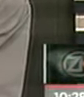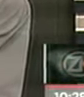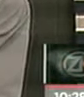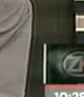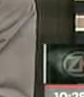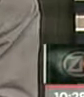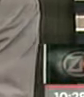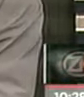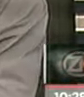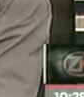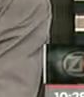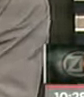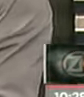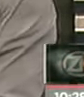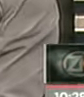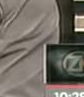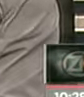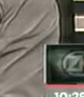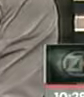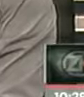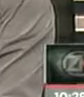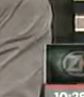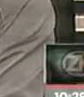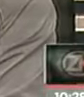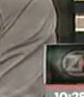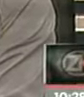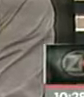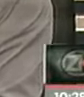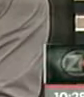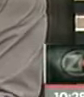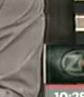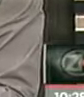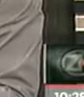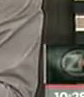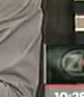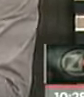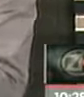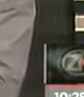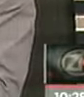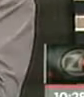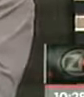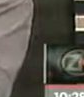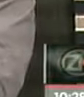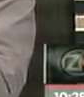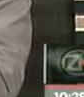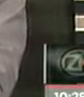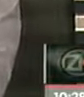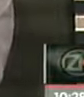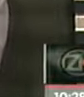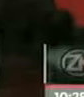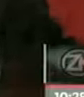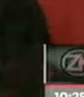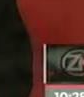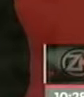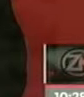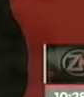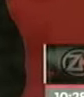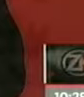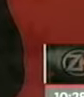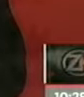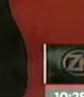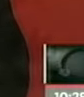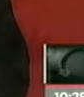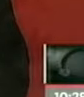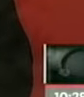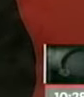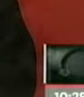han podido acabar con Venezuela. Yo sé si tenemos otra noticia, no tenemos más noticias. Señor director Negrilla, ¿cómo está? ¿Cómo le va? Bueno, buenas noches